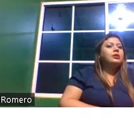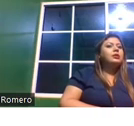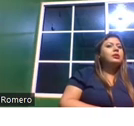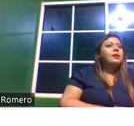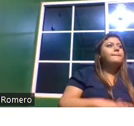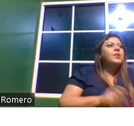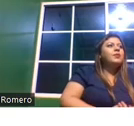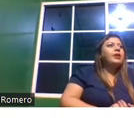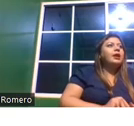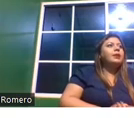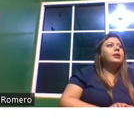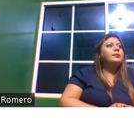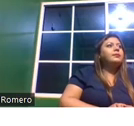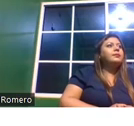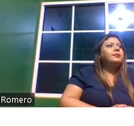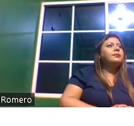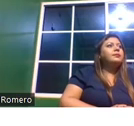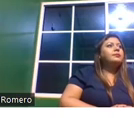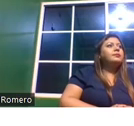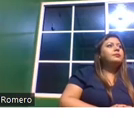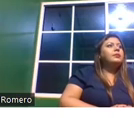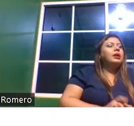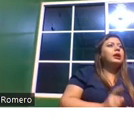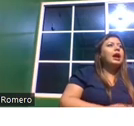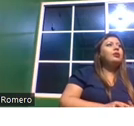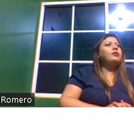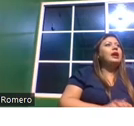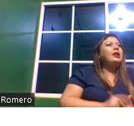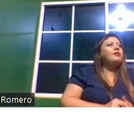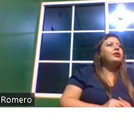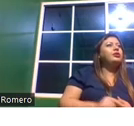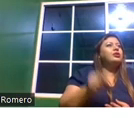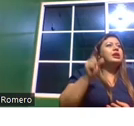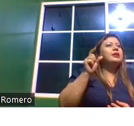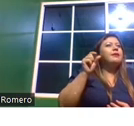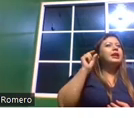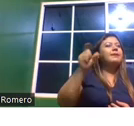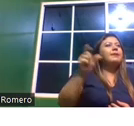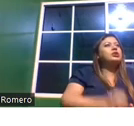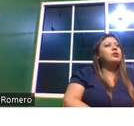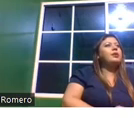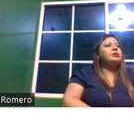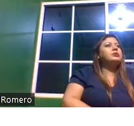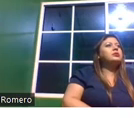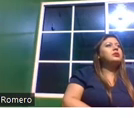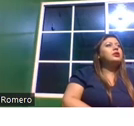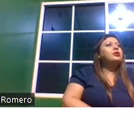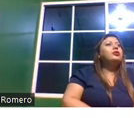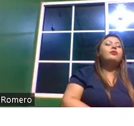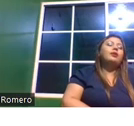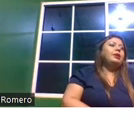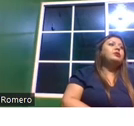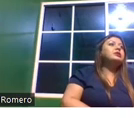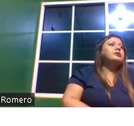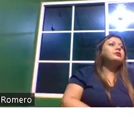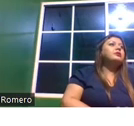las telefónicas. Ese hombre está ahí por pura necesidad cuando uno llama. Entonces, eso no va a ser innovación.